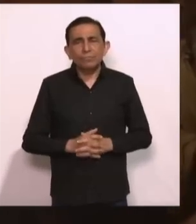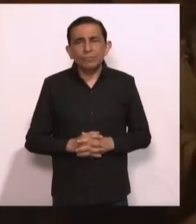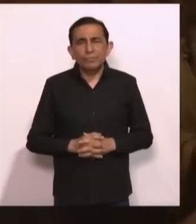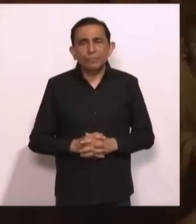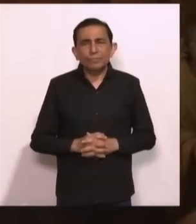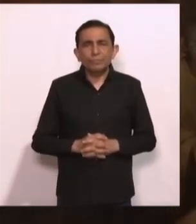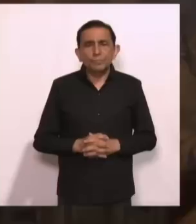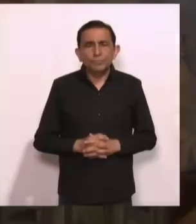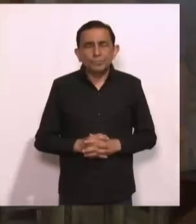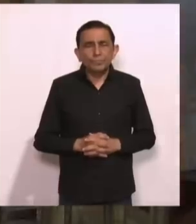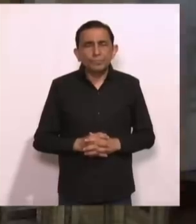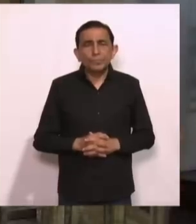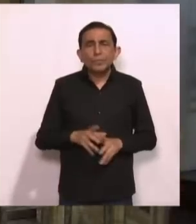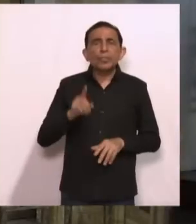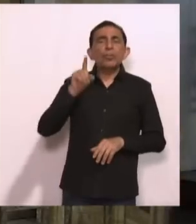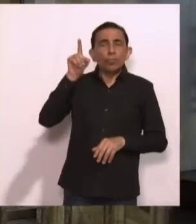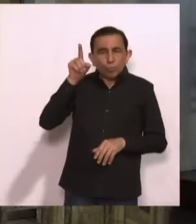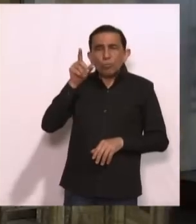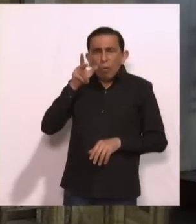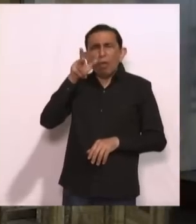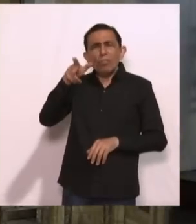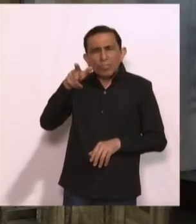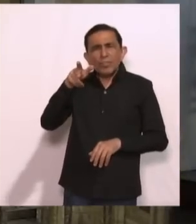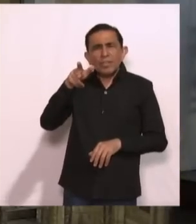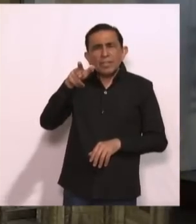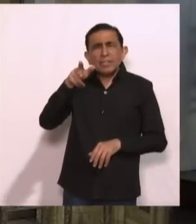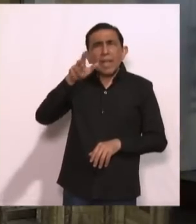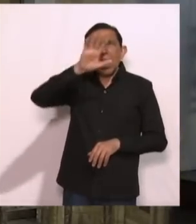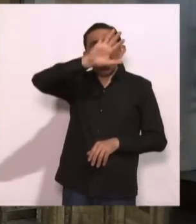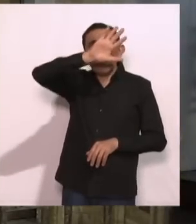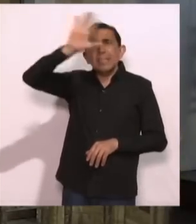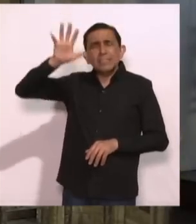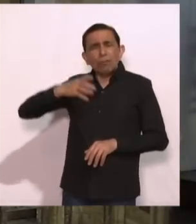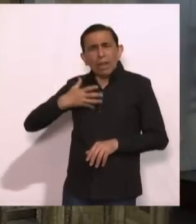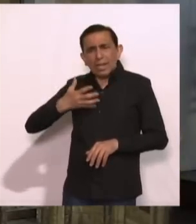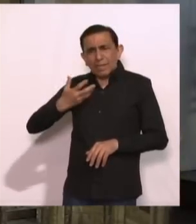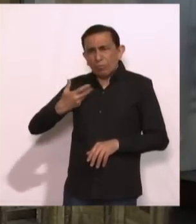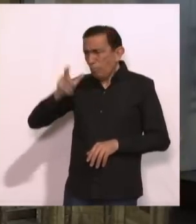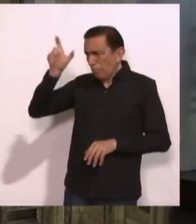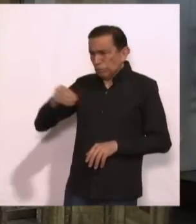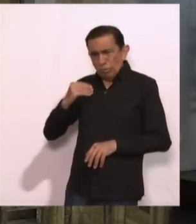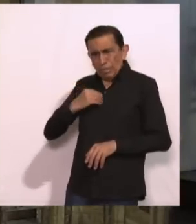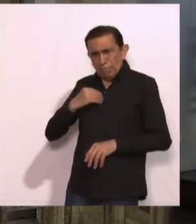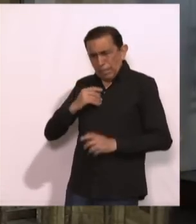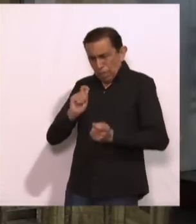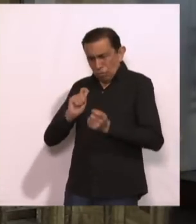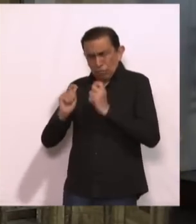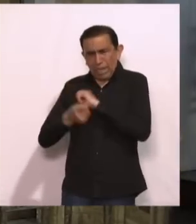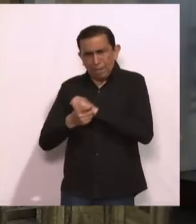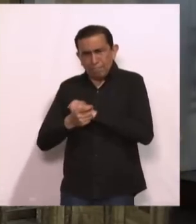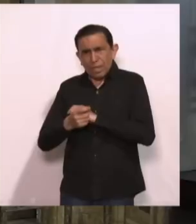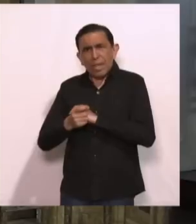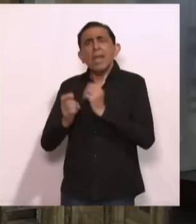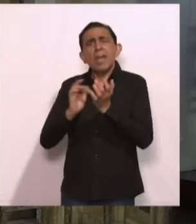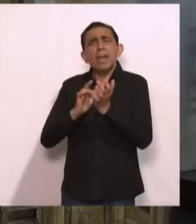nosotros. Tú que has dicho que hay gran fiesta en el cielo por un pecador que se arrepiente. Cristo,